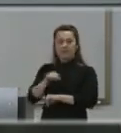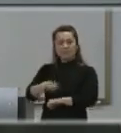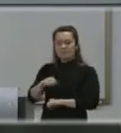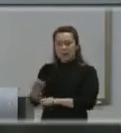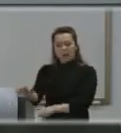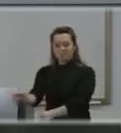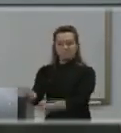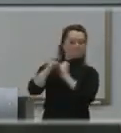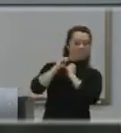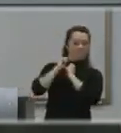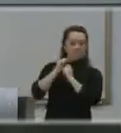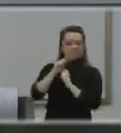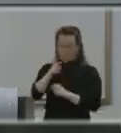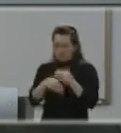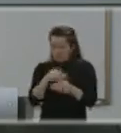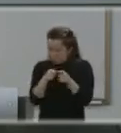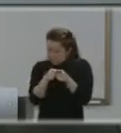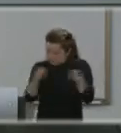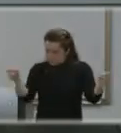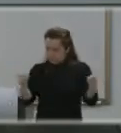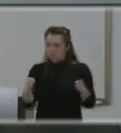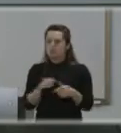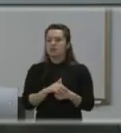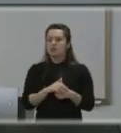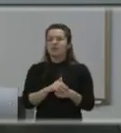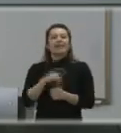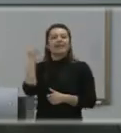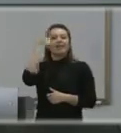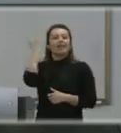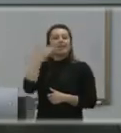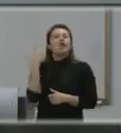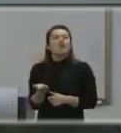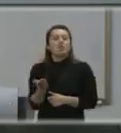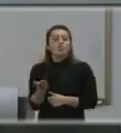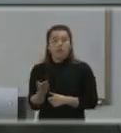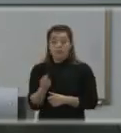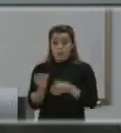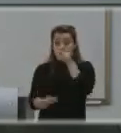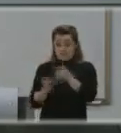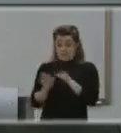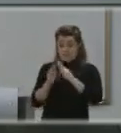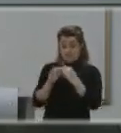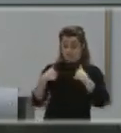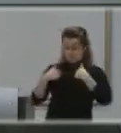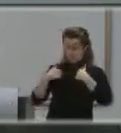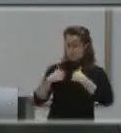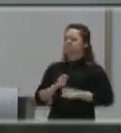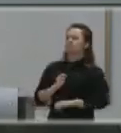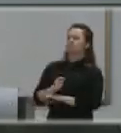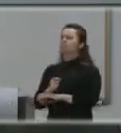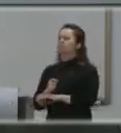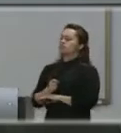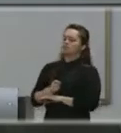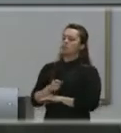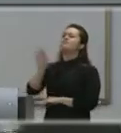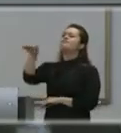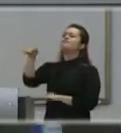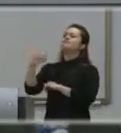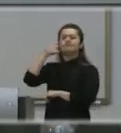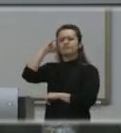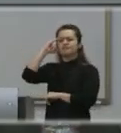a mencionarlo más adelante en más detalle, en general, cómo funciona es que los jueces de familia solicitan un dictamen de un